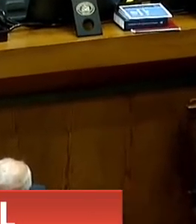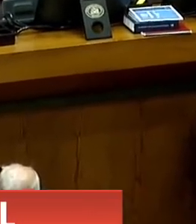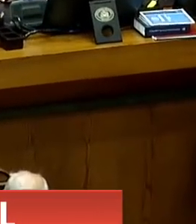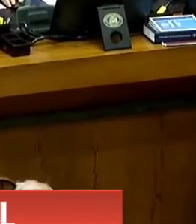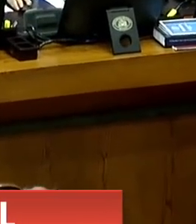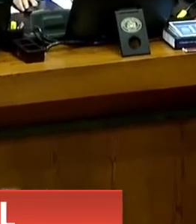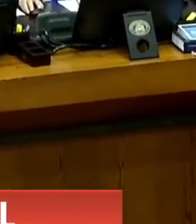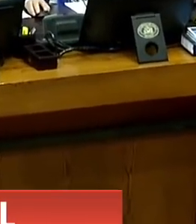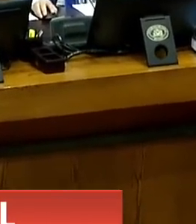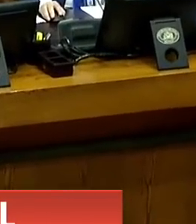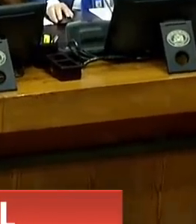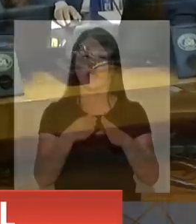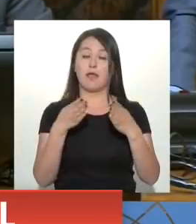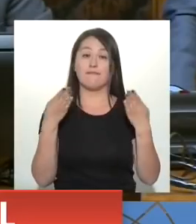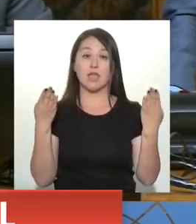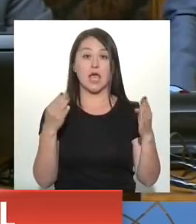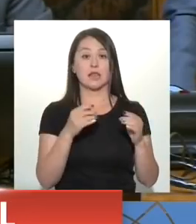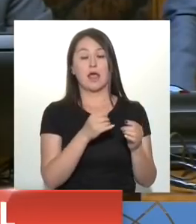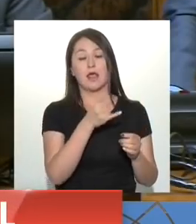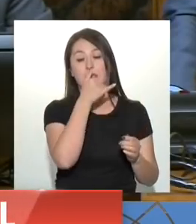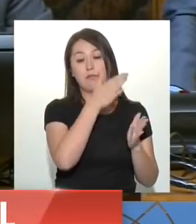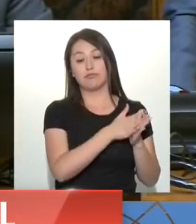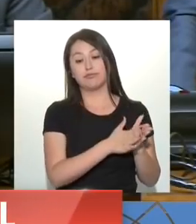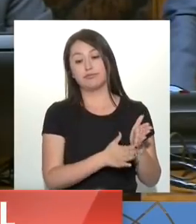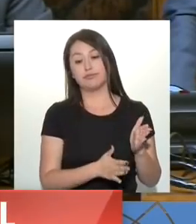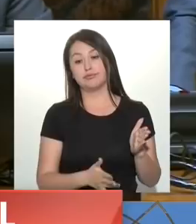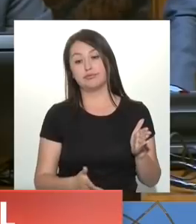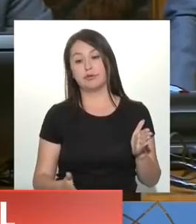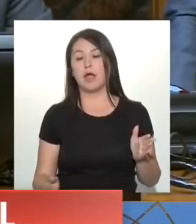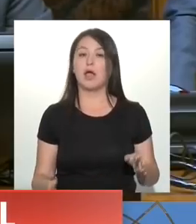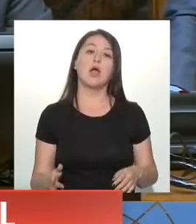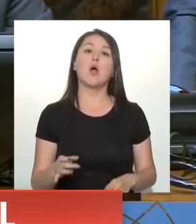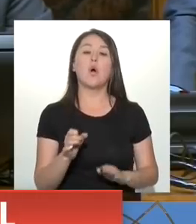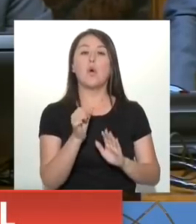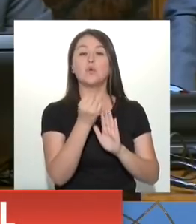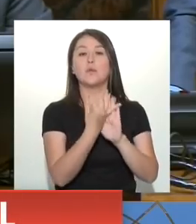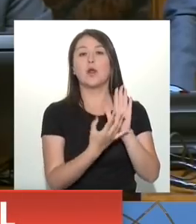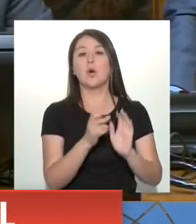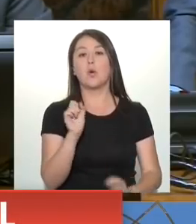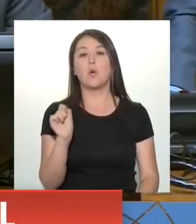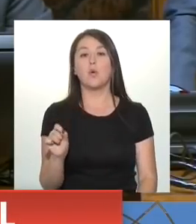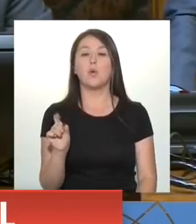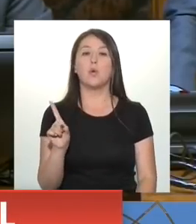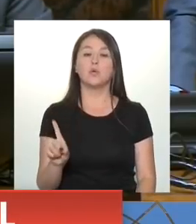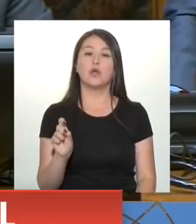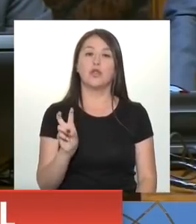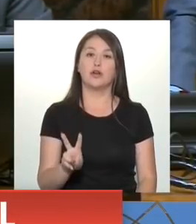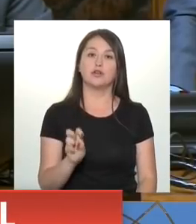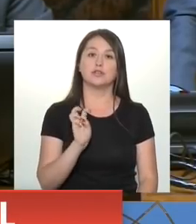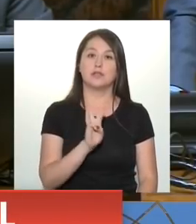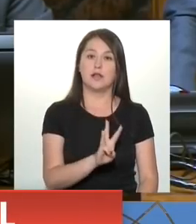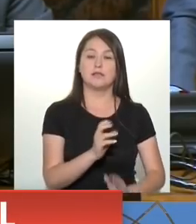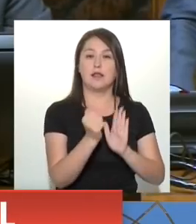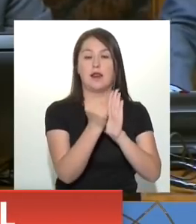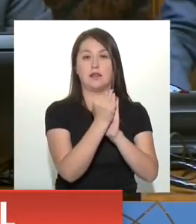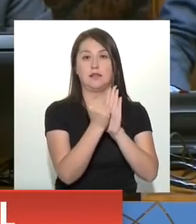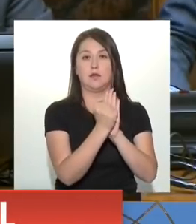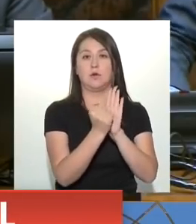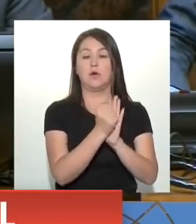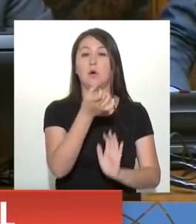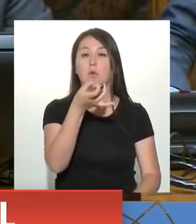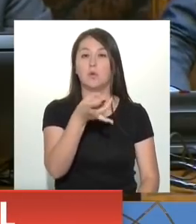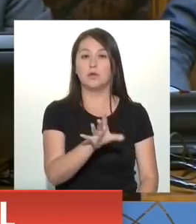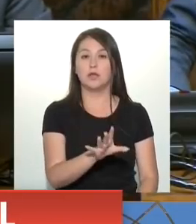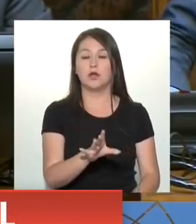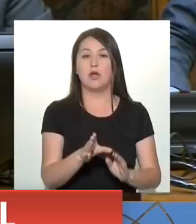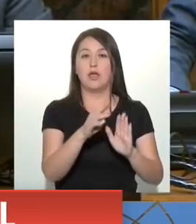Que ha estado abierta por largo rato, de los numerales 1, 2, 3 del artículo único